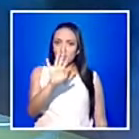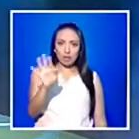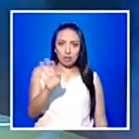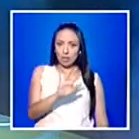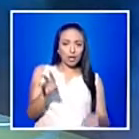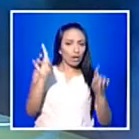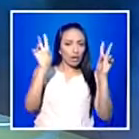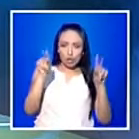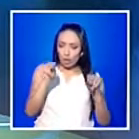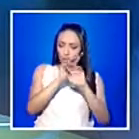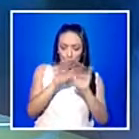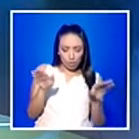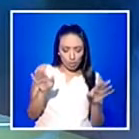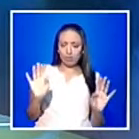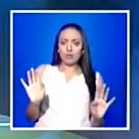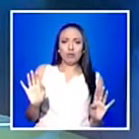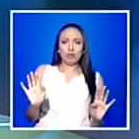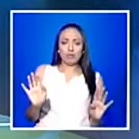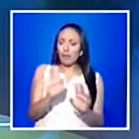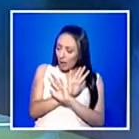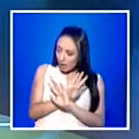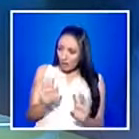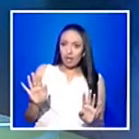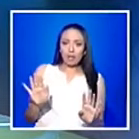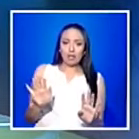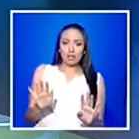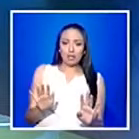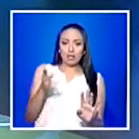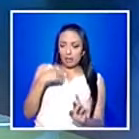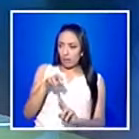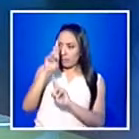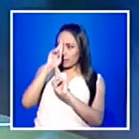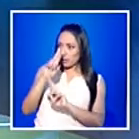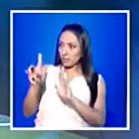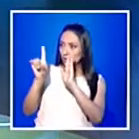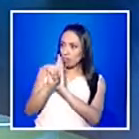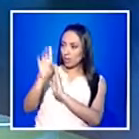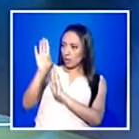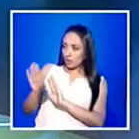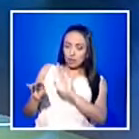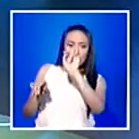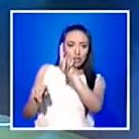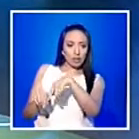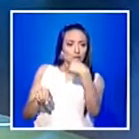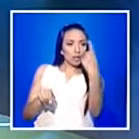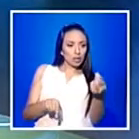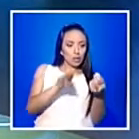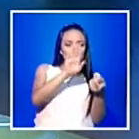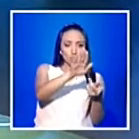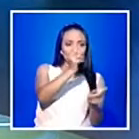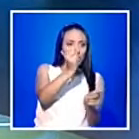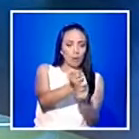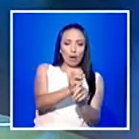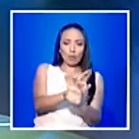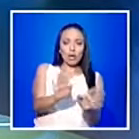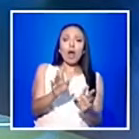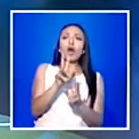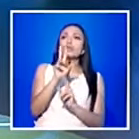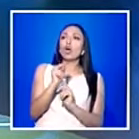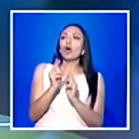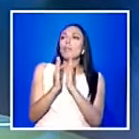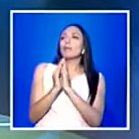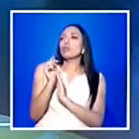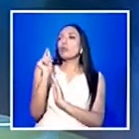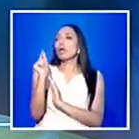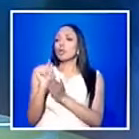existir bajo ninguna circunstancia. Uno debe respetar la ley y el otro debe hacer su trabajo, mucho más si se trata de